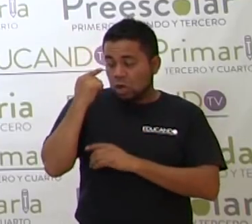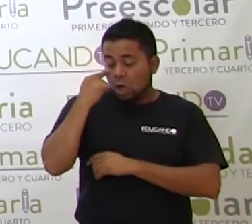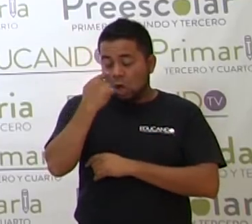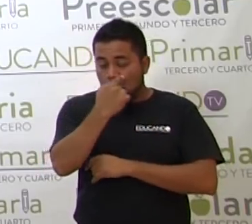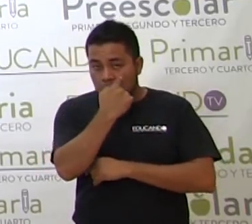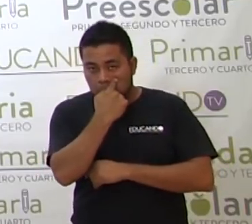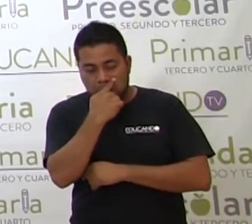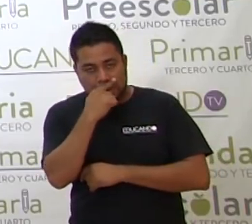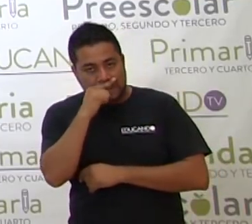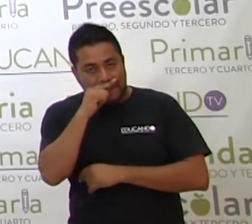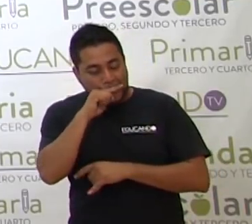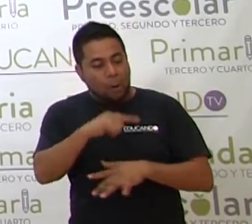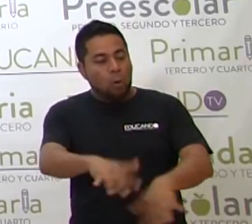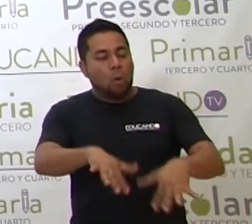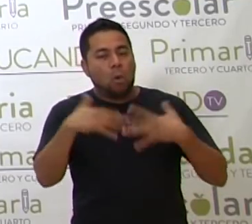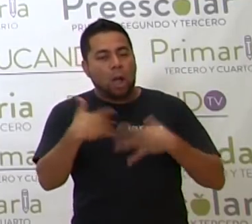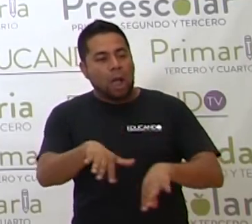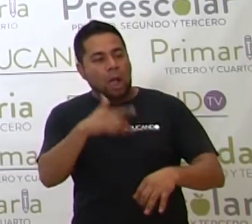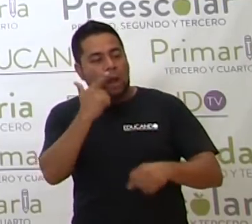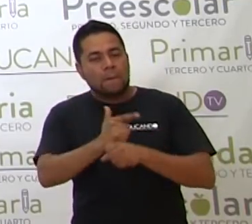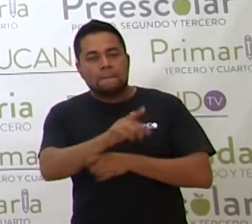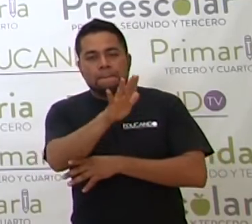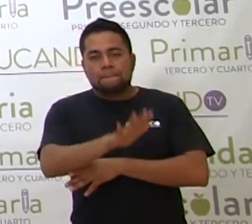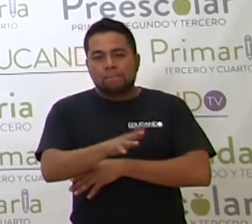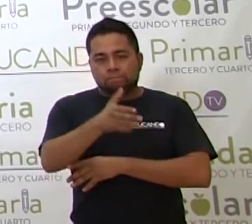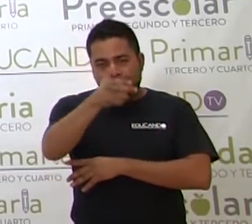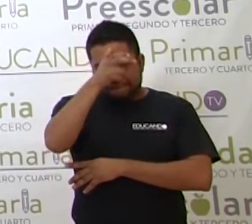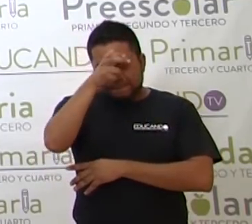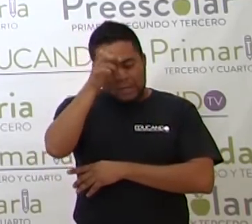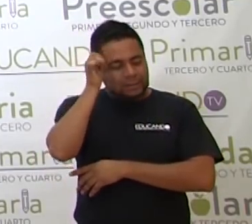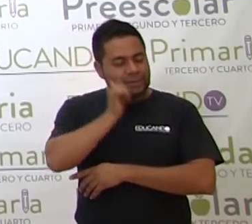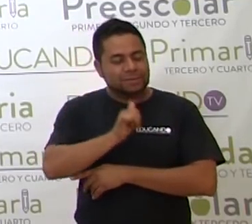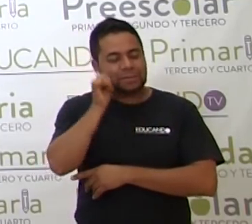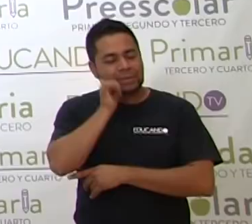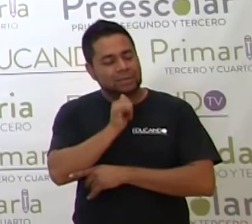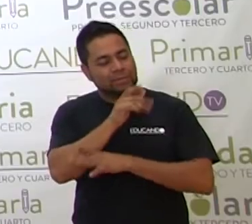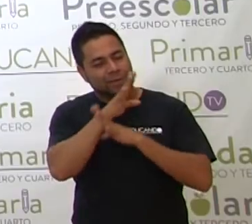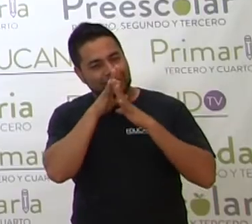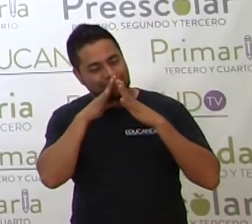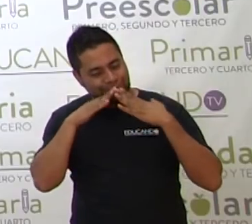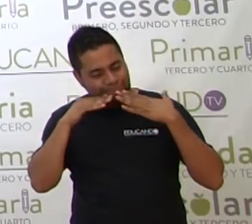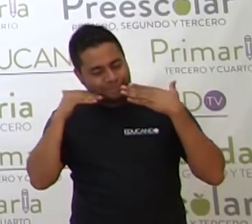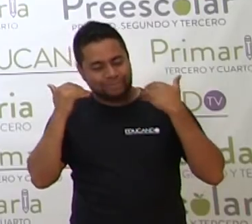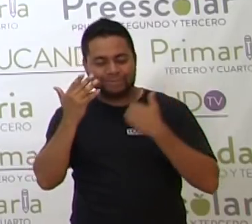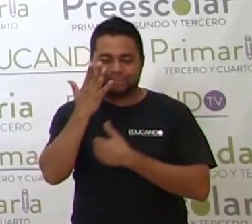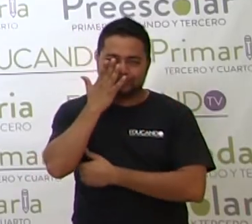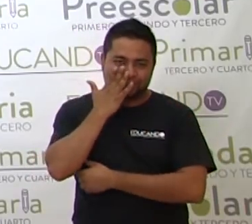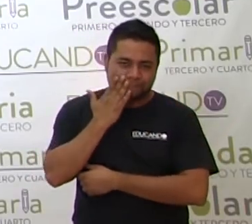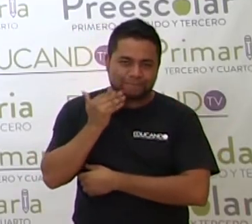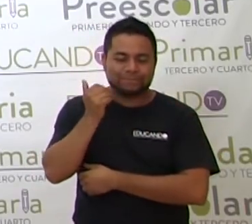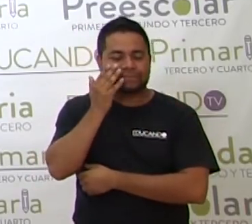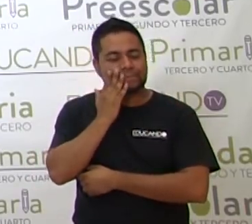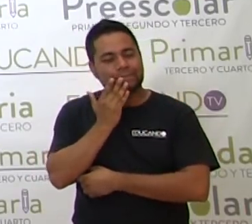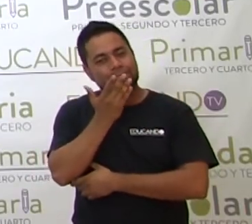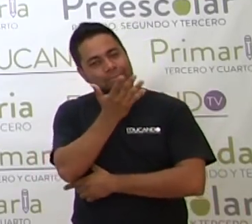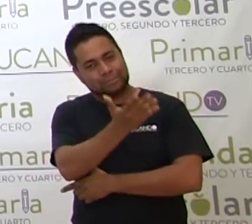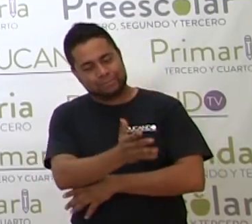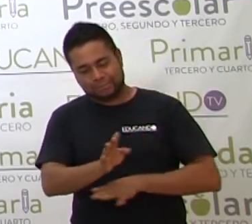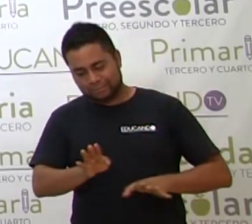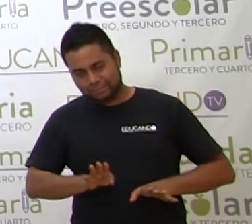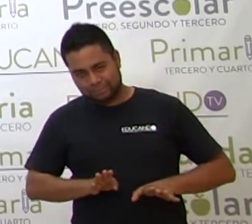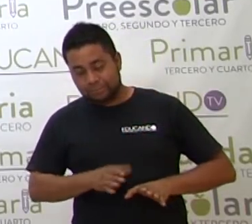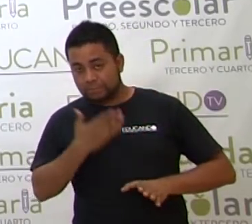la inteligencia y siempre había una sonrisa amable en su boca.